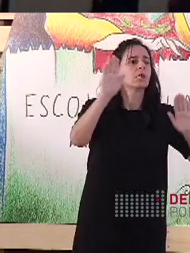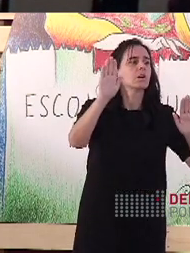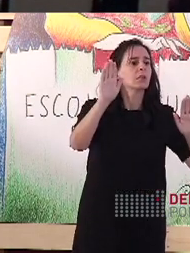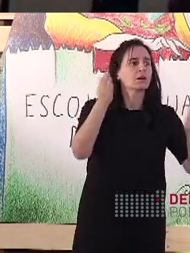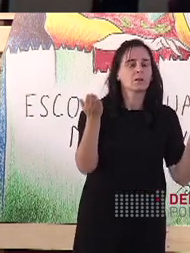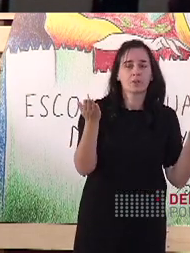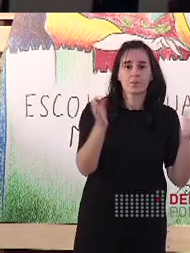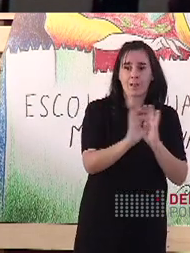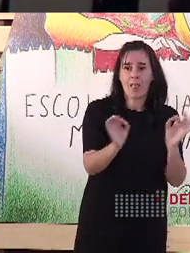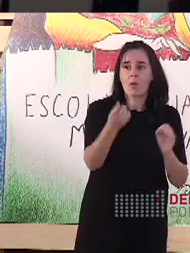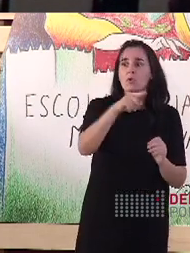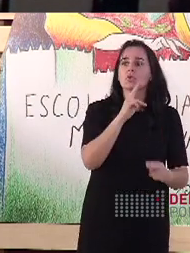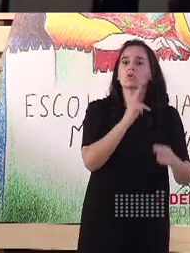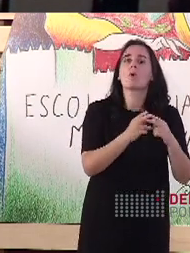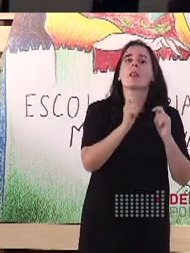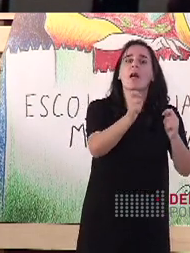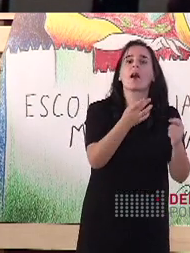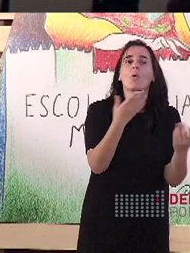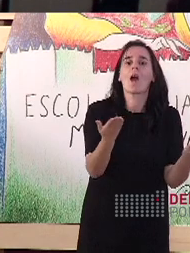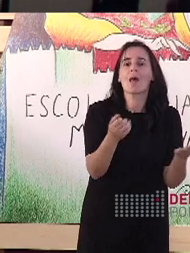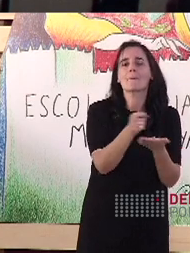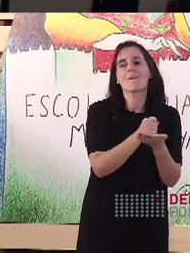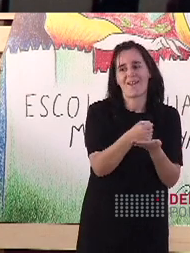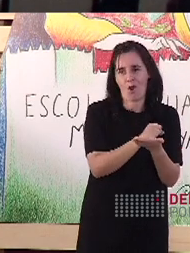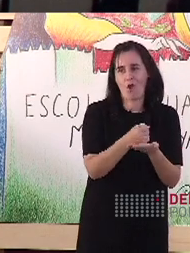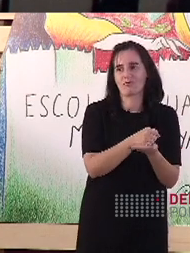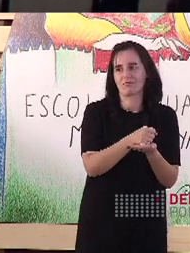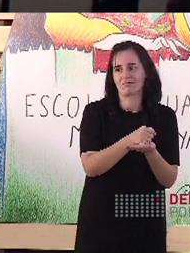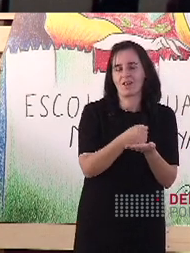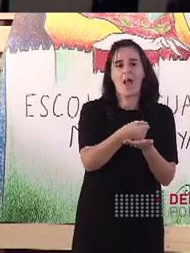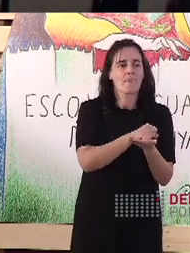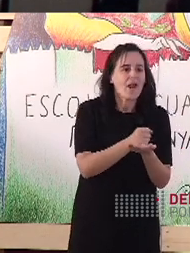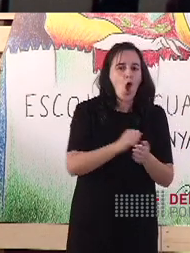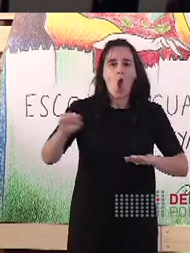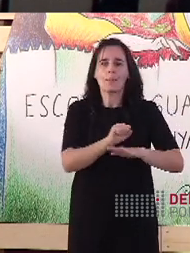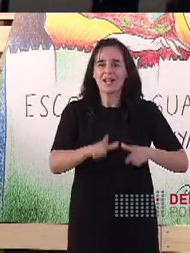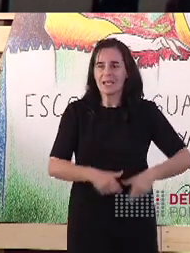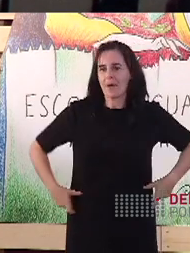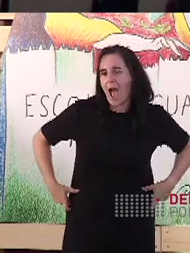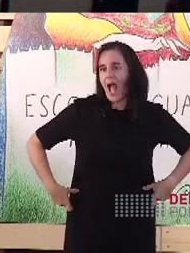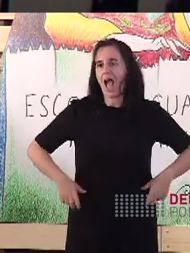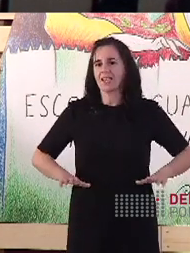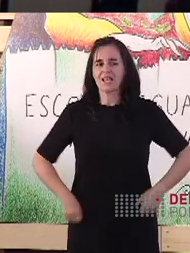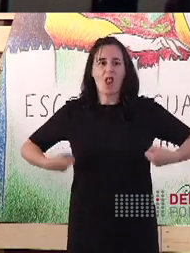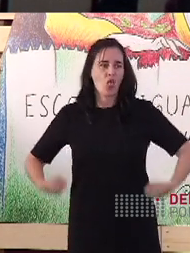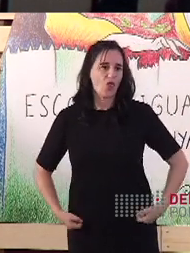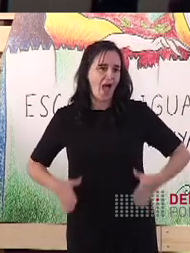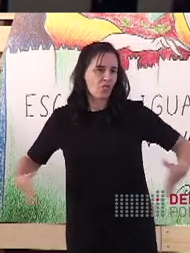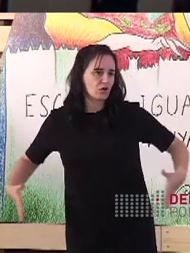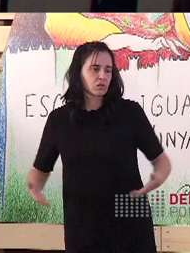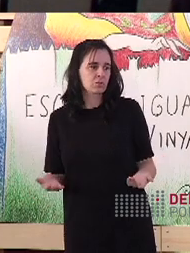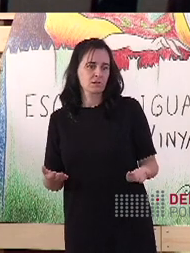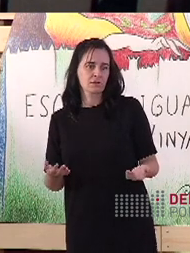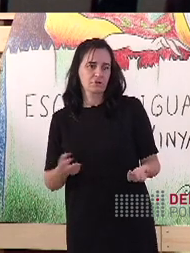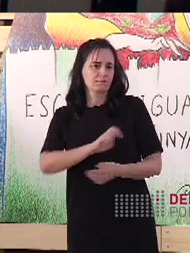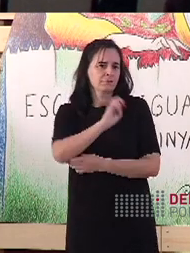¿A vosotros qué os han llamado? Maricón. Maricón, plancha de bragas, calzonazos, en todas sus variantes en los que quiere decir que no